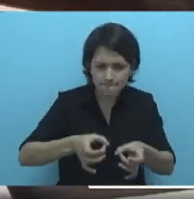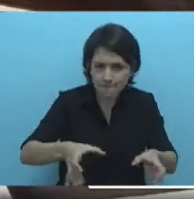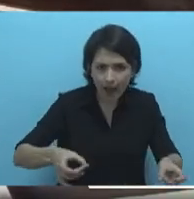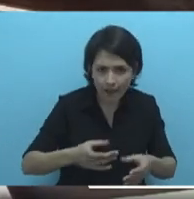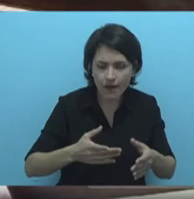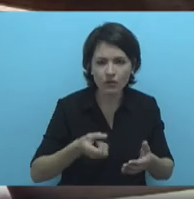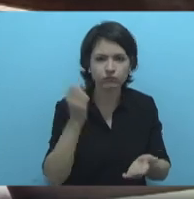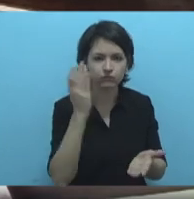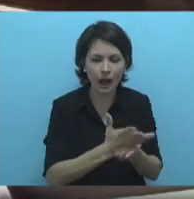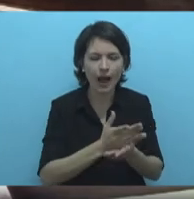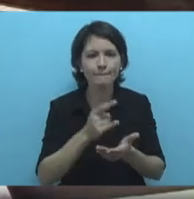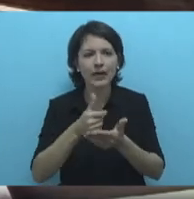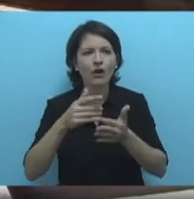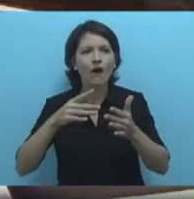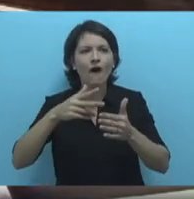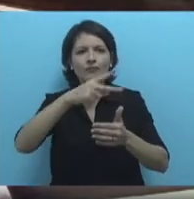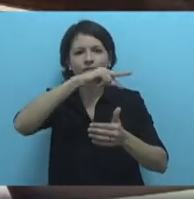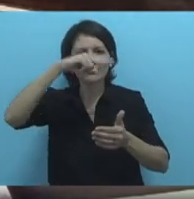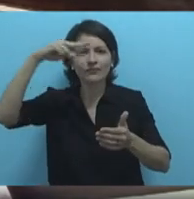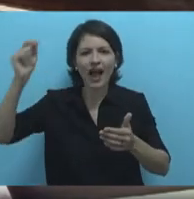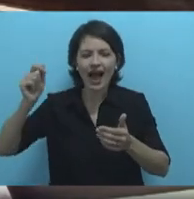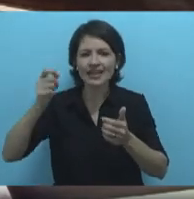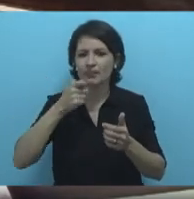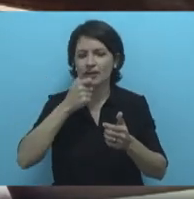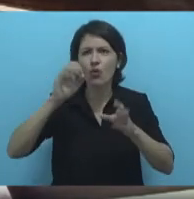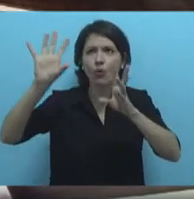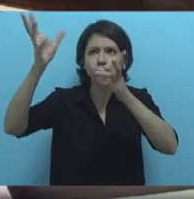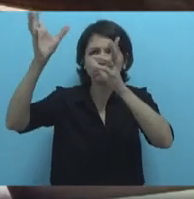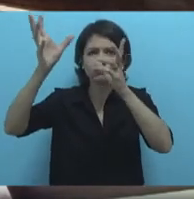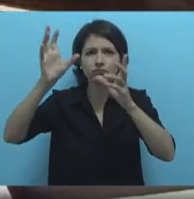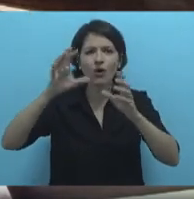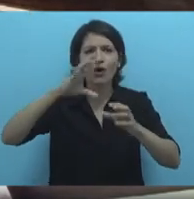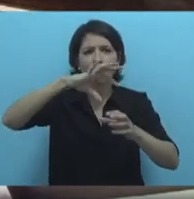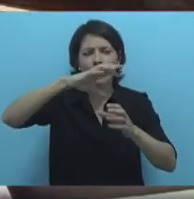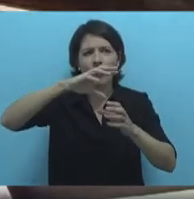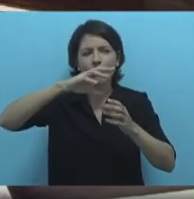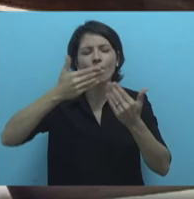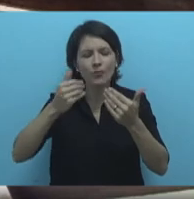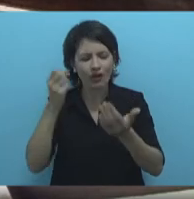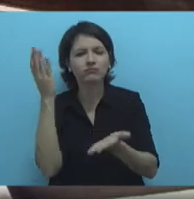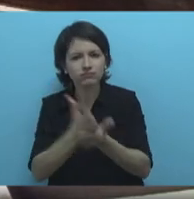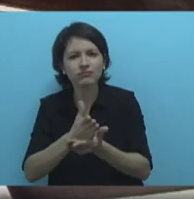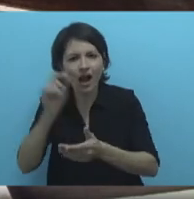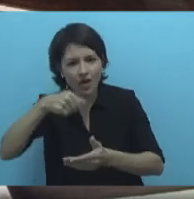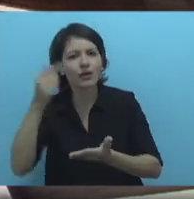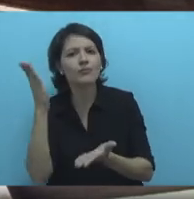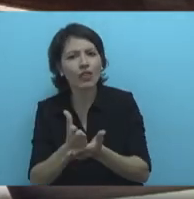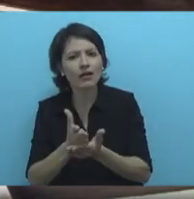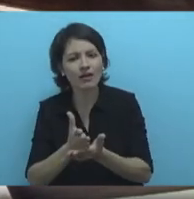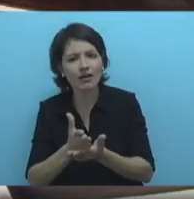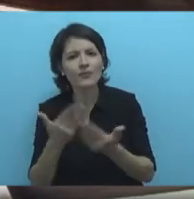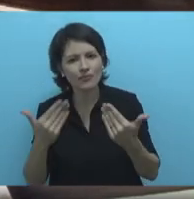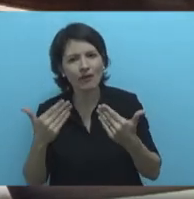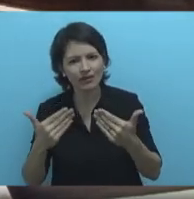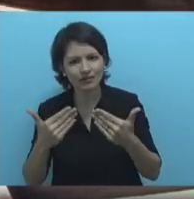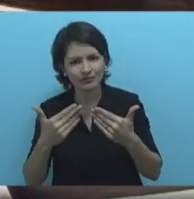del aire a través del humo esta figura nos va a permitir les va a permitir a los jueces de faltas de la provincia de santa fe